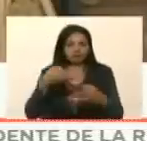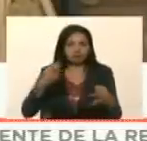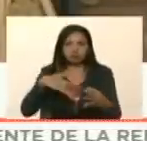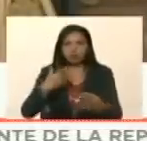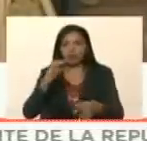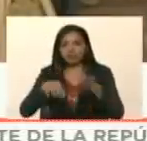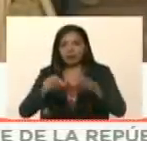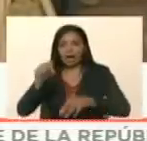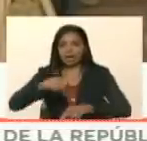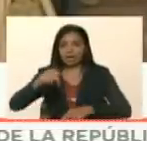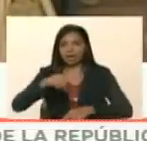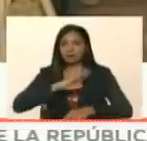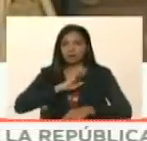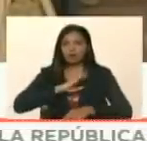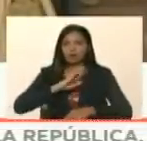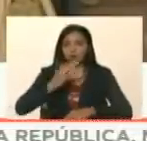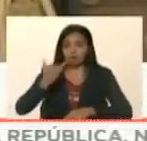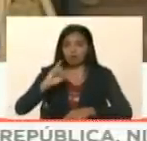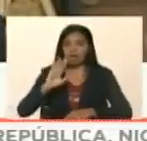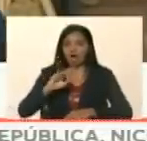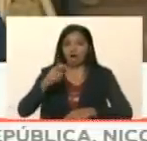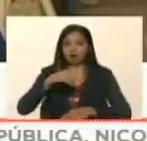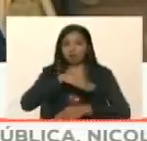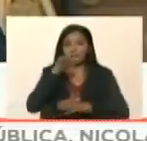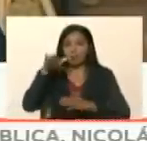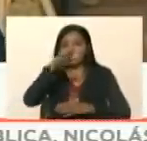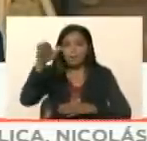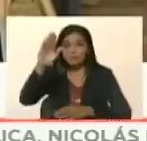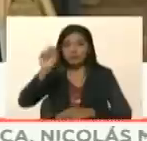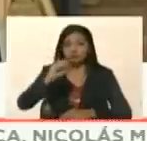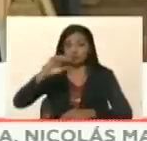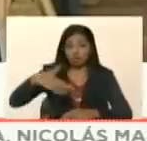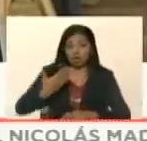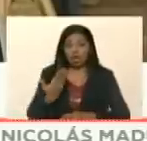Aquí en la montaña del Guarayra Repano, en el Galipán.